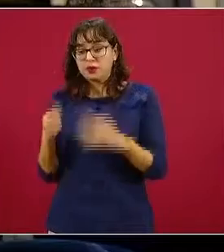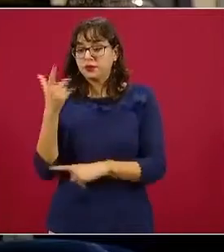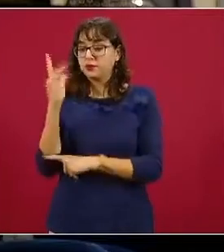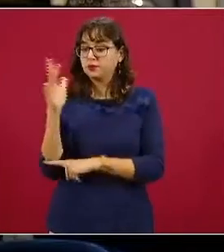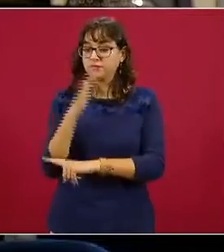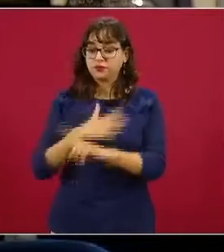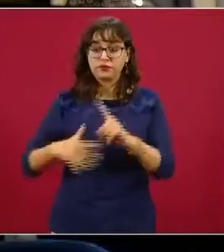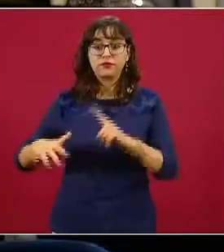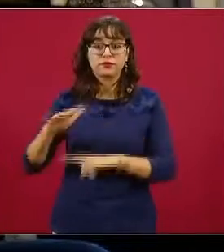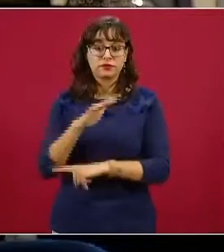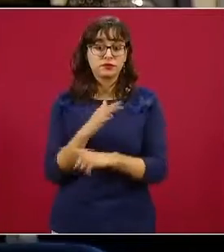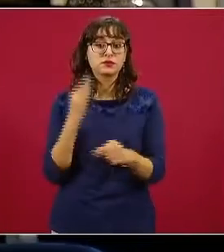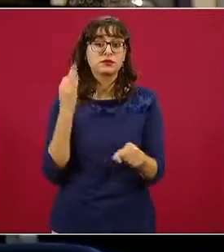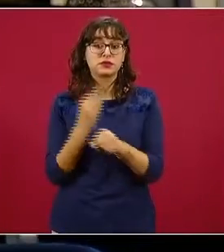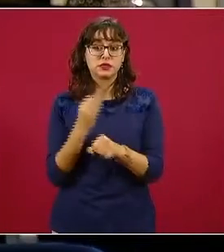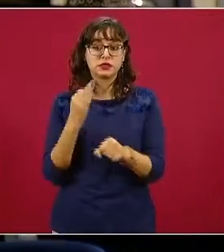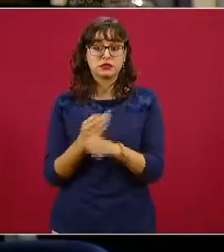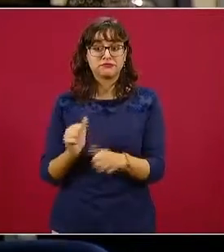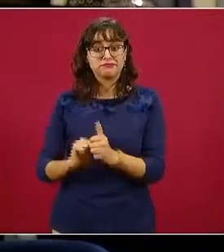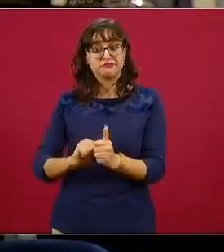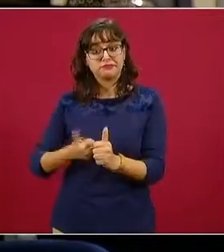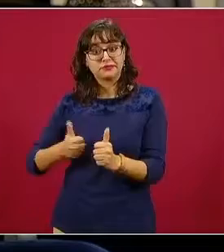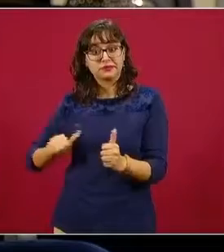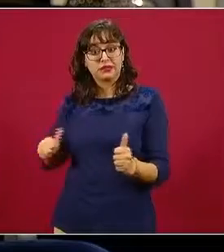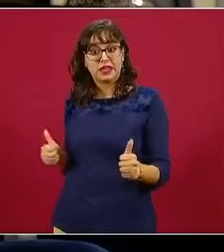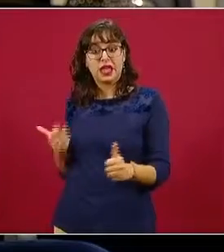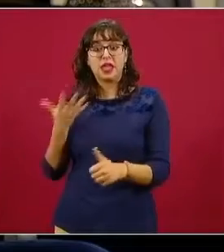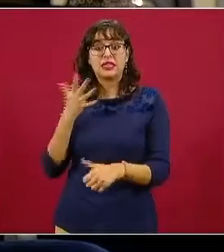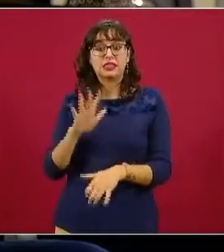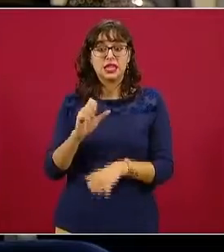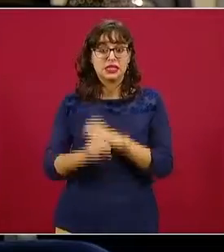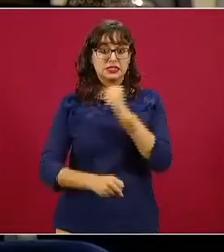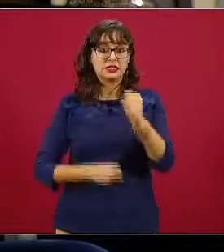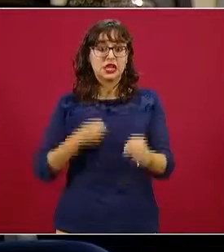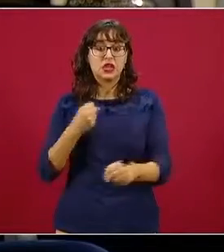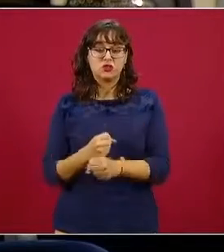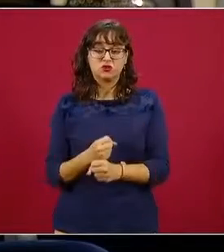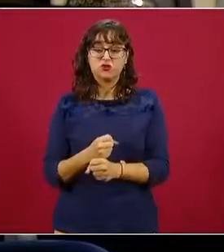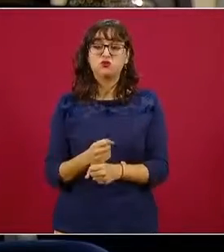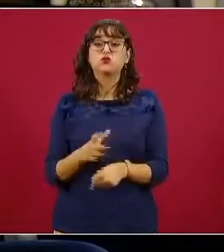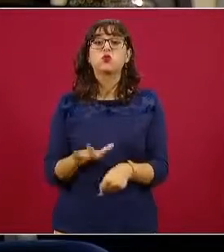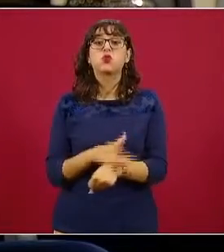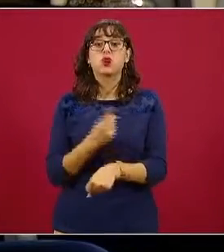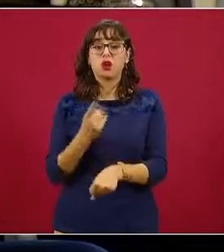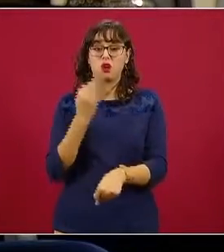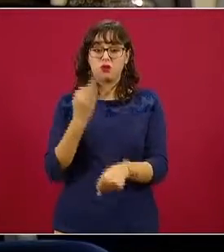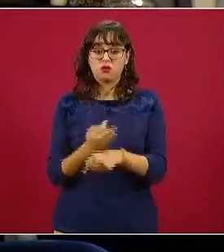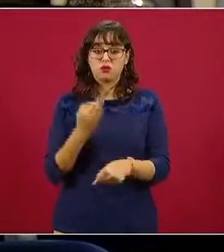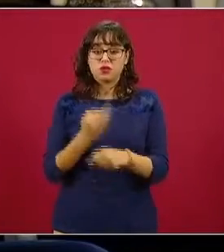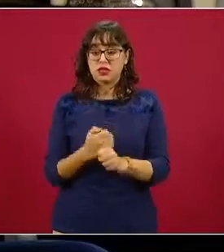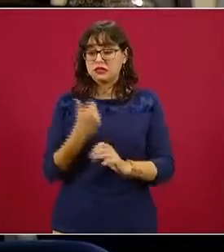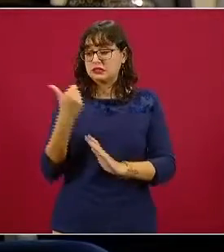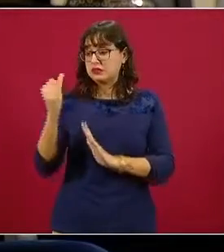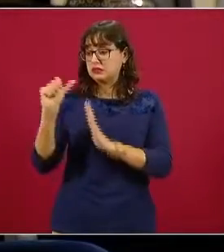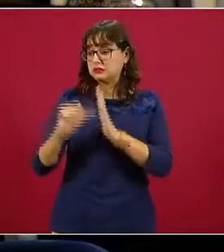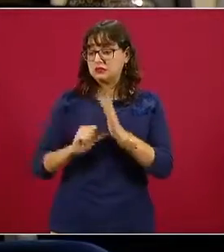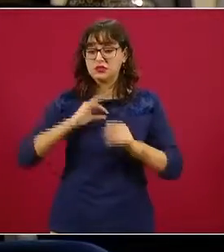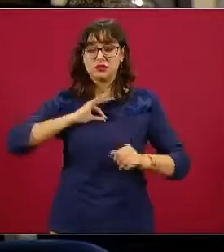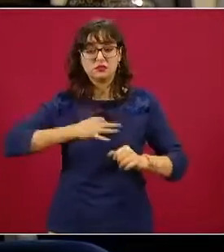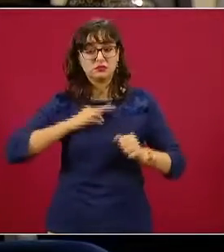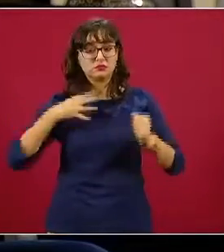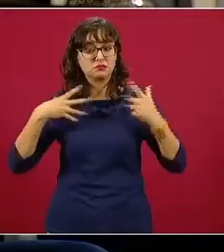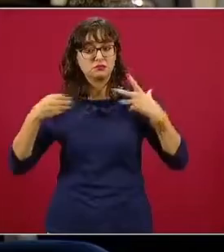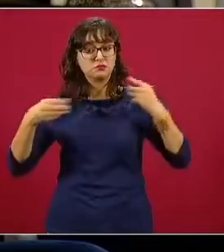aspectos que a lo mejor hasta se han atrasado 10 años debido a este medio año de impasse. En el caso de salud, ¿cuál es su opinión de usted? ¿Cómo nota